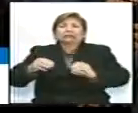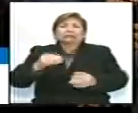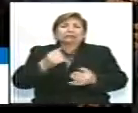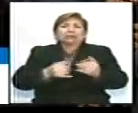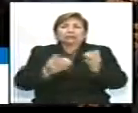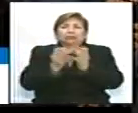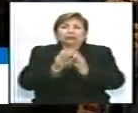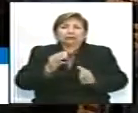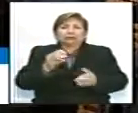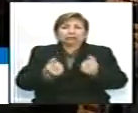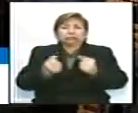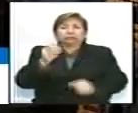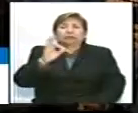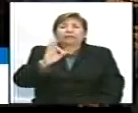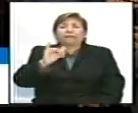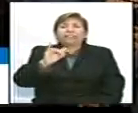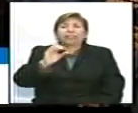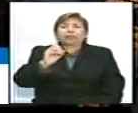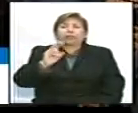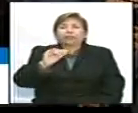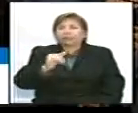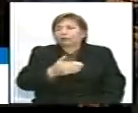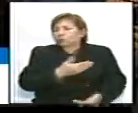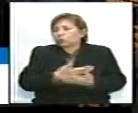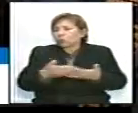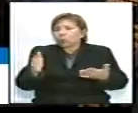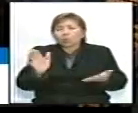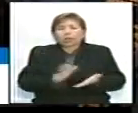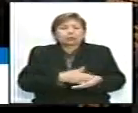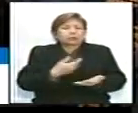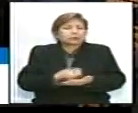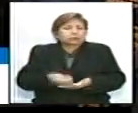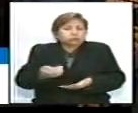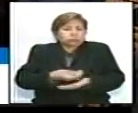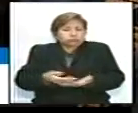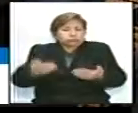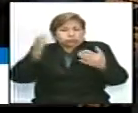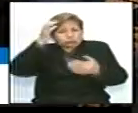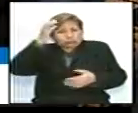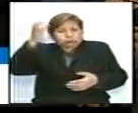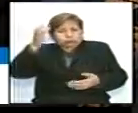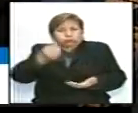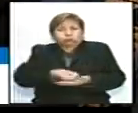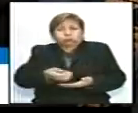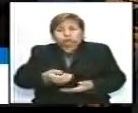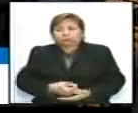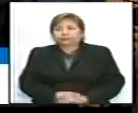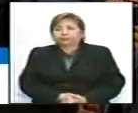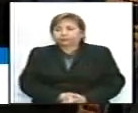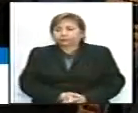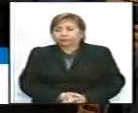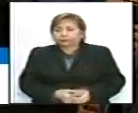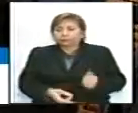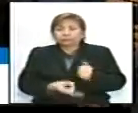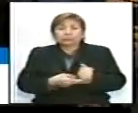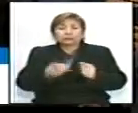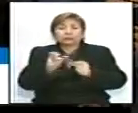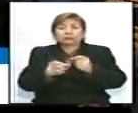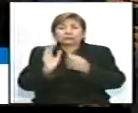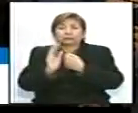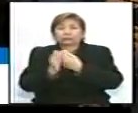de Fiori. Así que no saber gastar o no tener la capacidad de gastar en seguridad